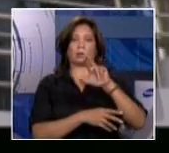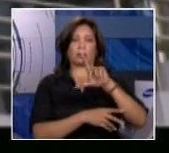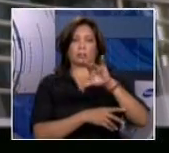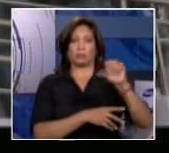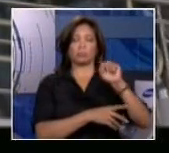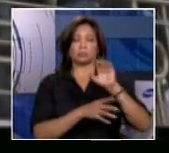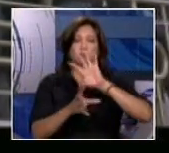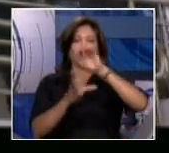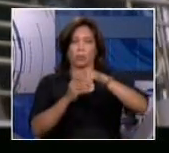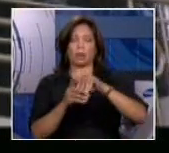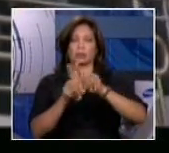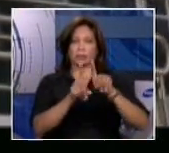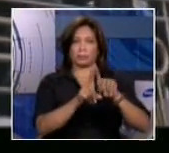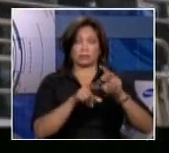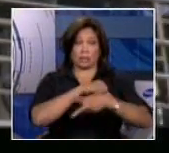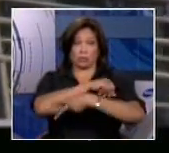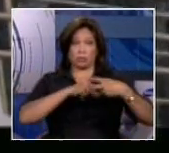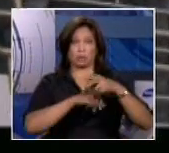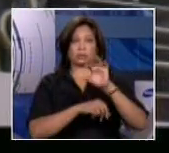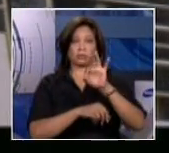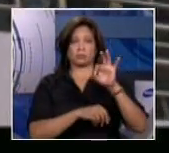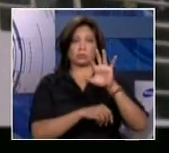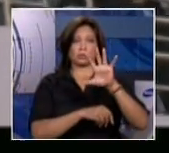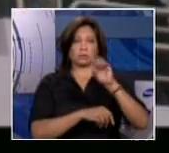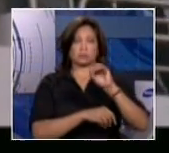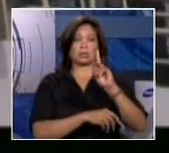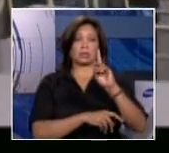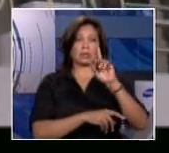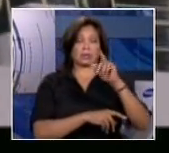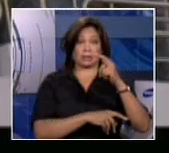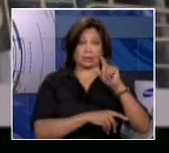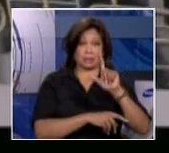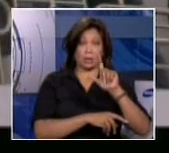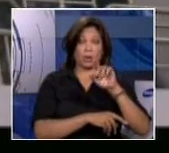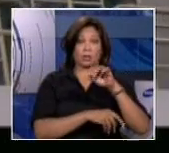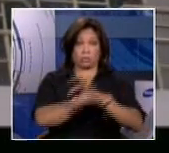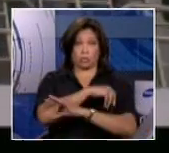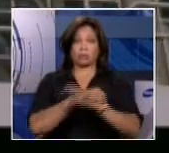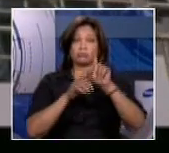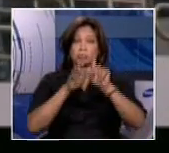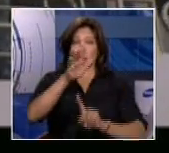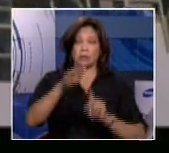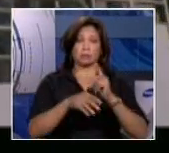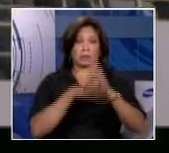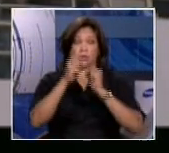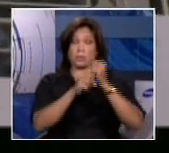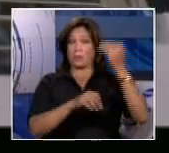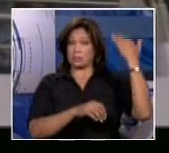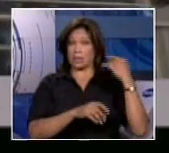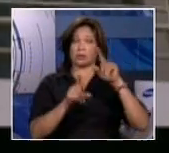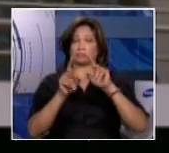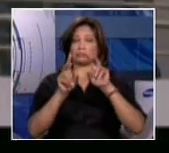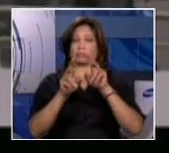Valerio, involucrado en el caso del robo de los 950 kilos de drogas desaparecidas a finales del año pasado,